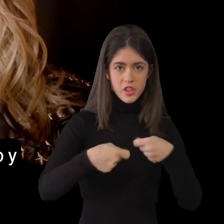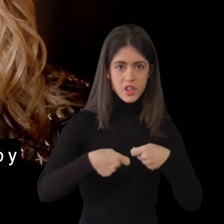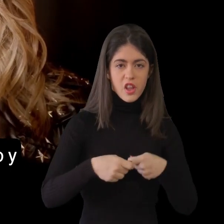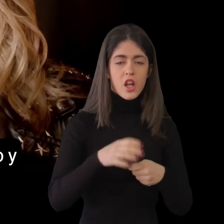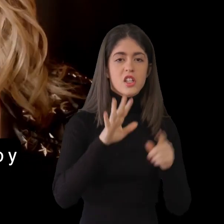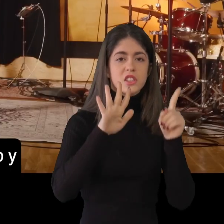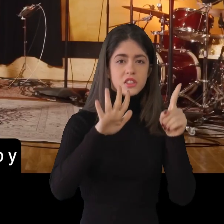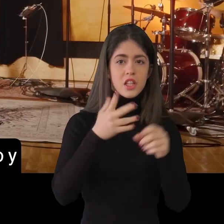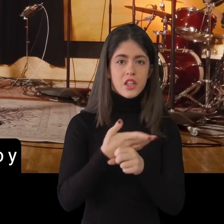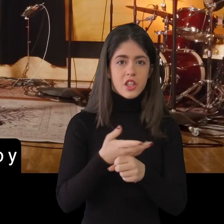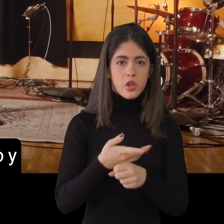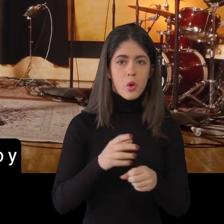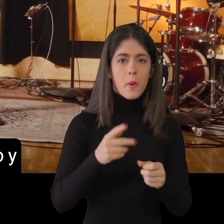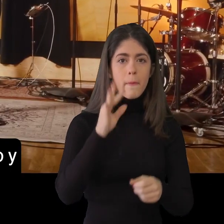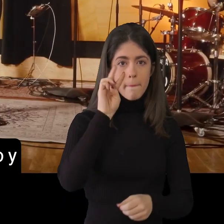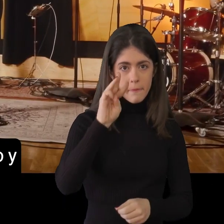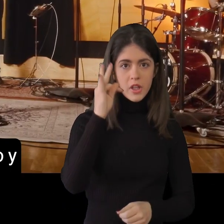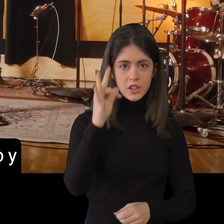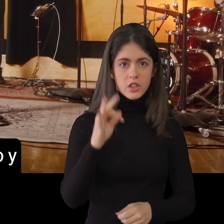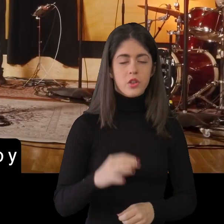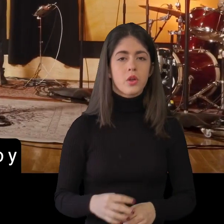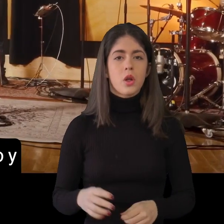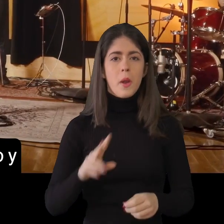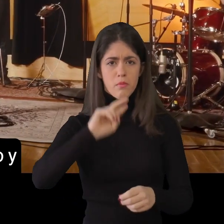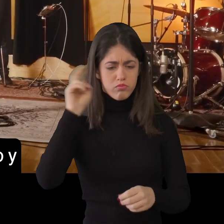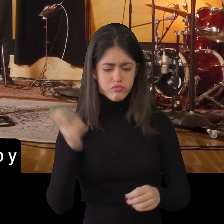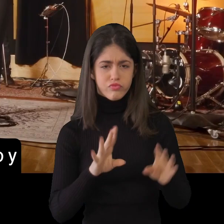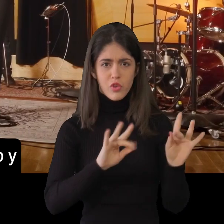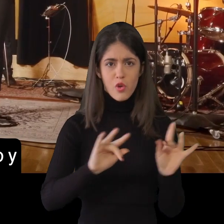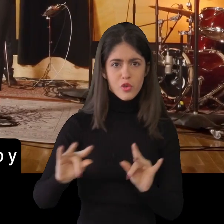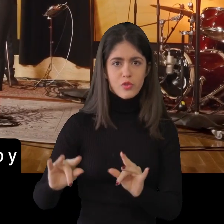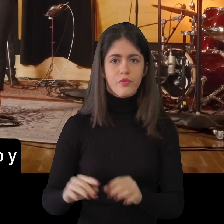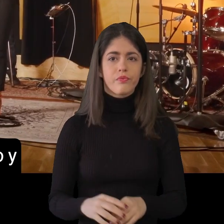un cuarteto de piano, guitarra, bajo y batería.